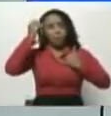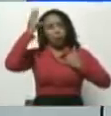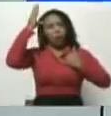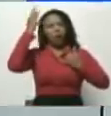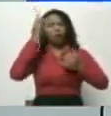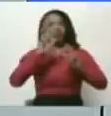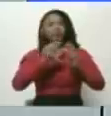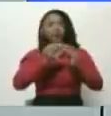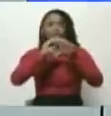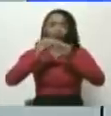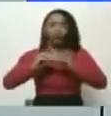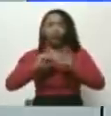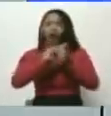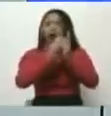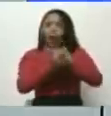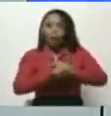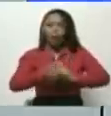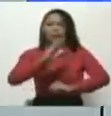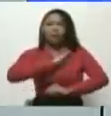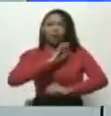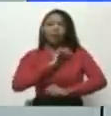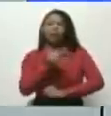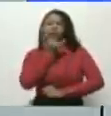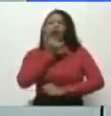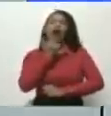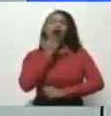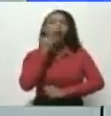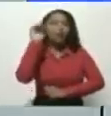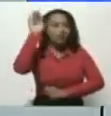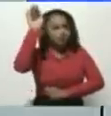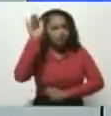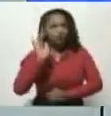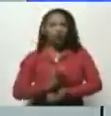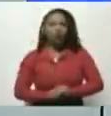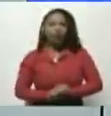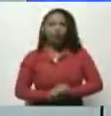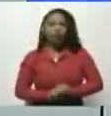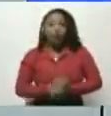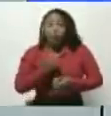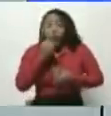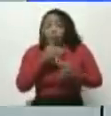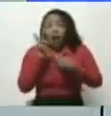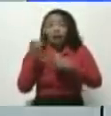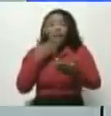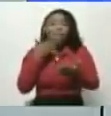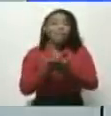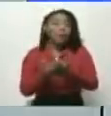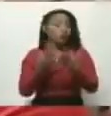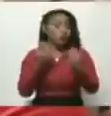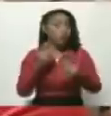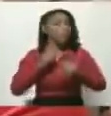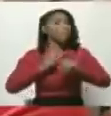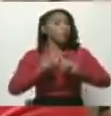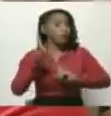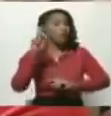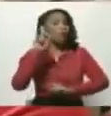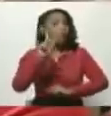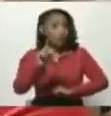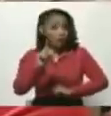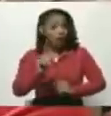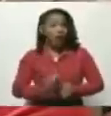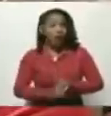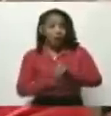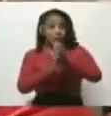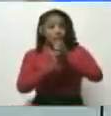rectificar los propios errores. Bueno, aquí se está exigiendo mucho, pero también dirigir un